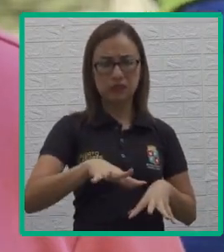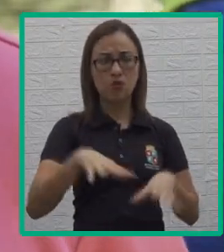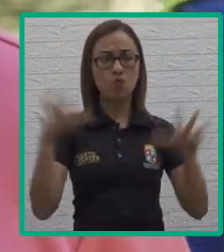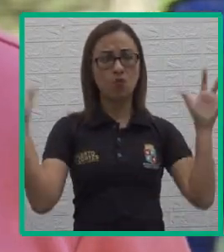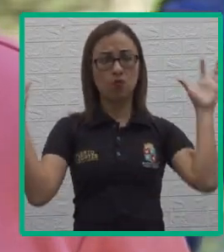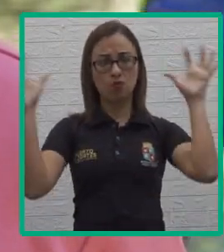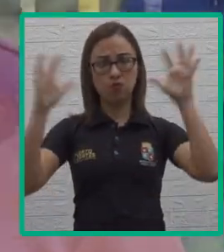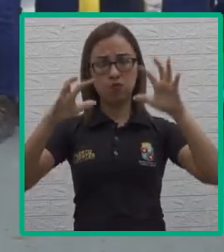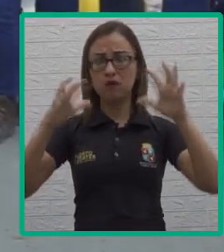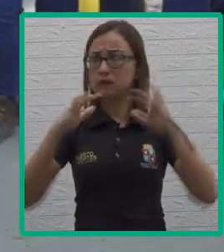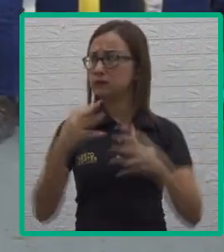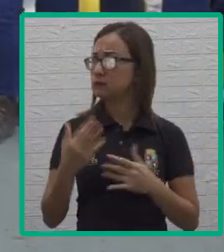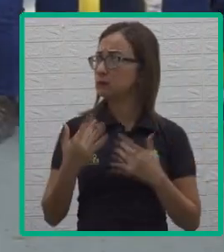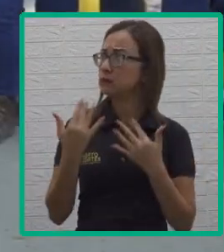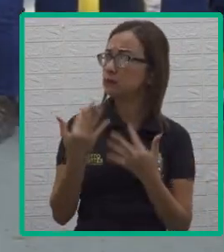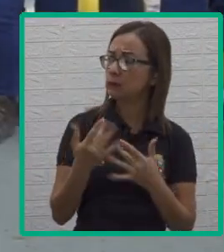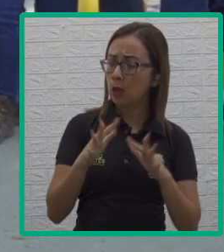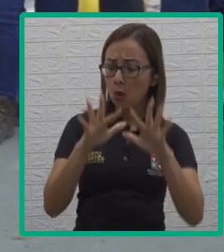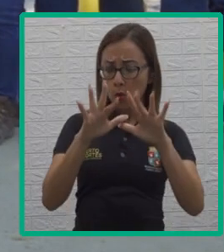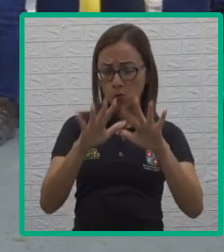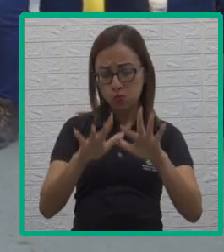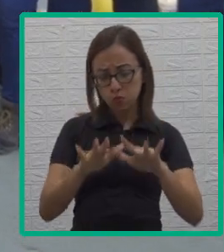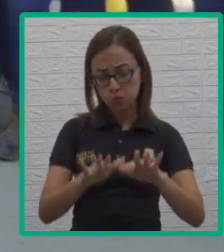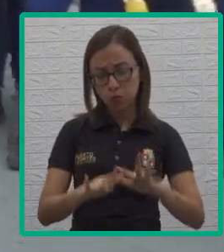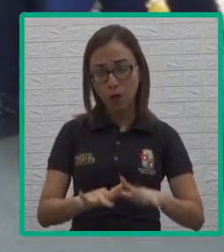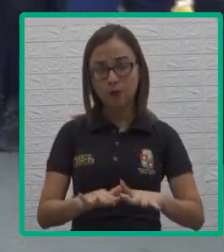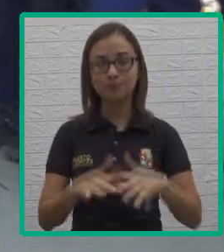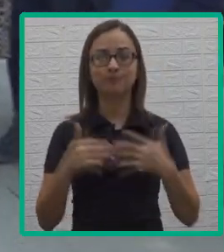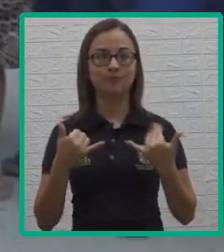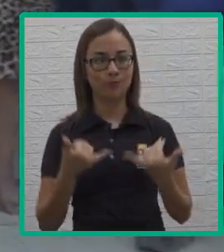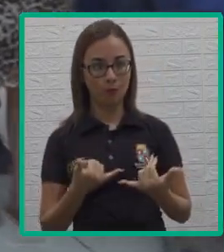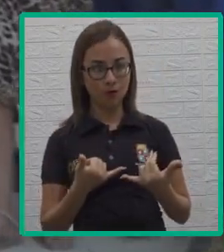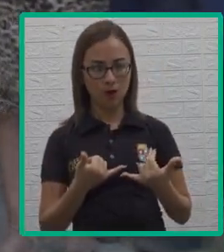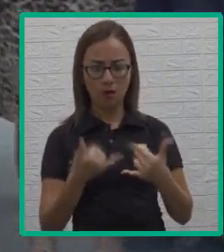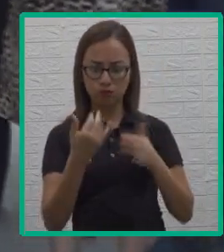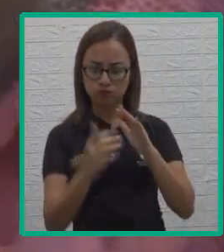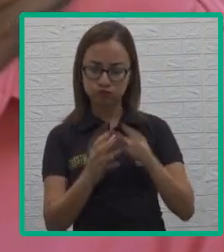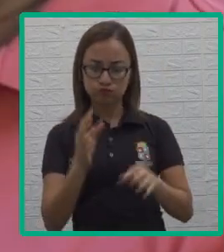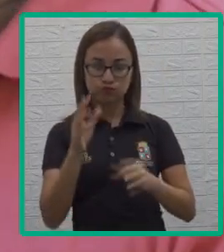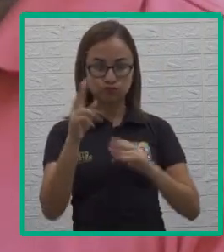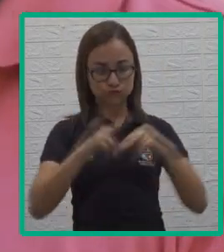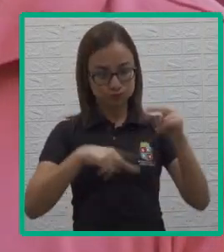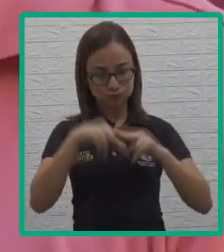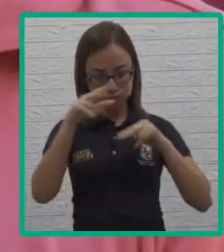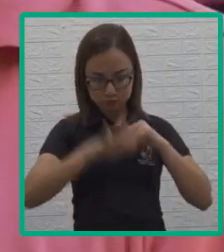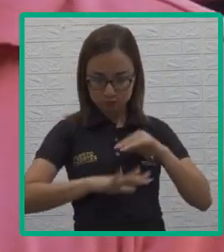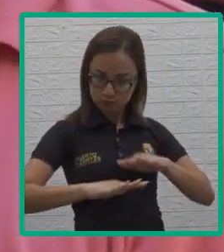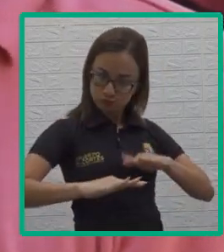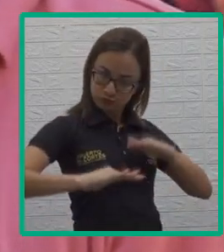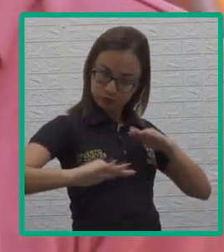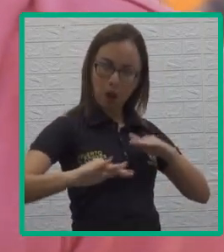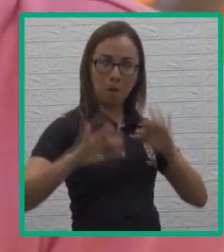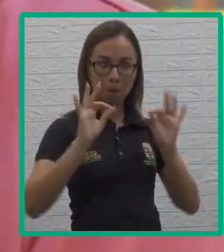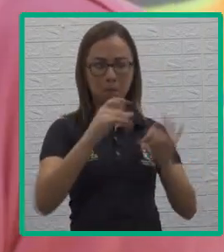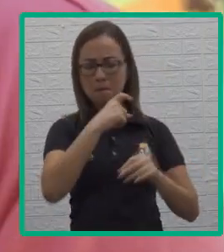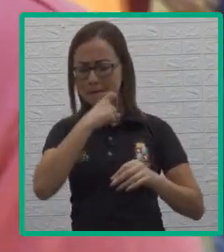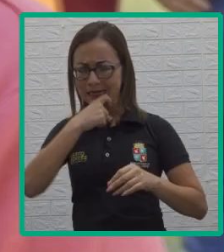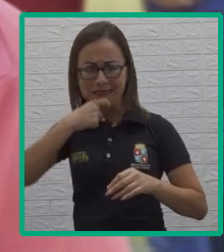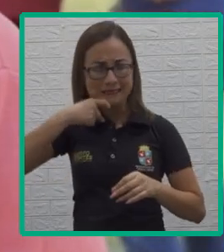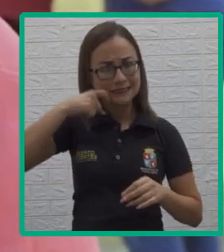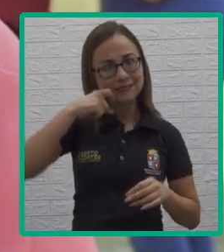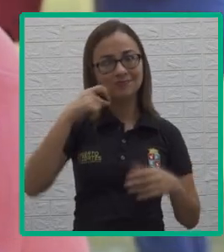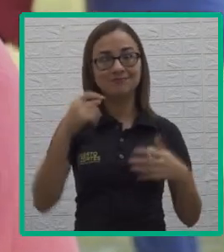agua, y cuando llovía fuerte los carros tenían que esperar hasta que bajara. Y ahora con estos vados ya no hay